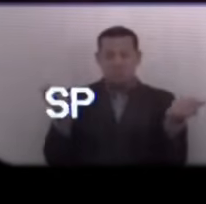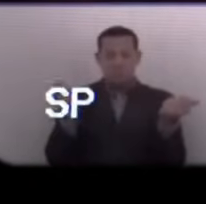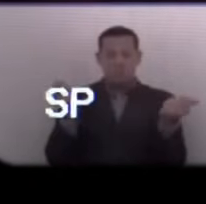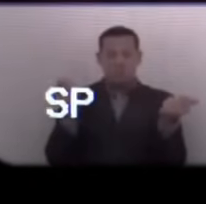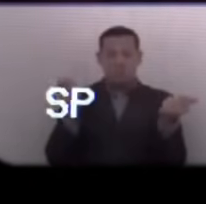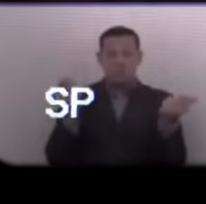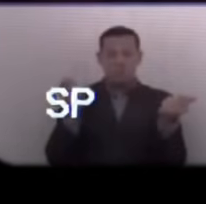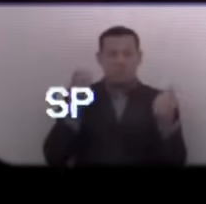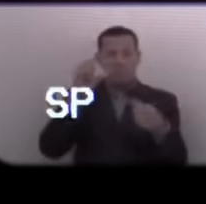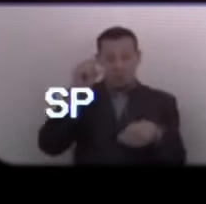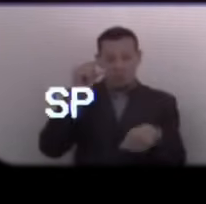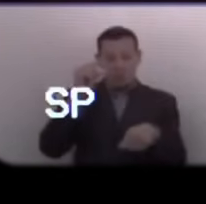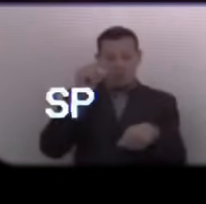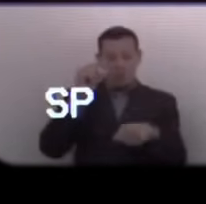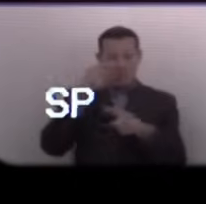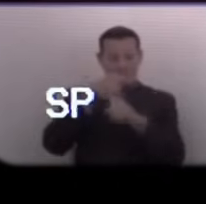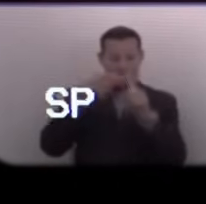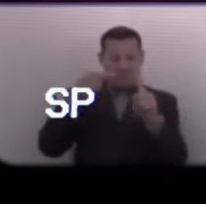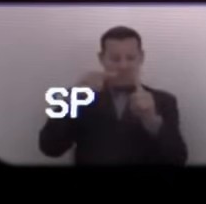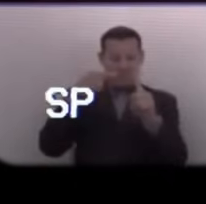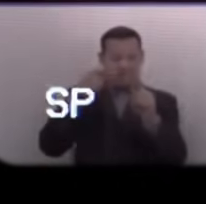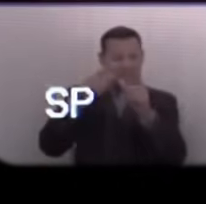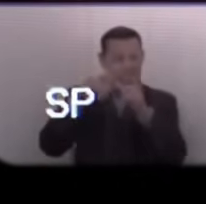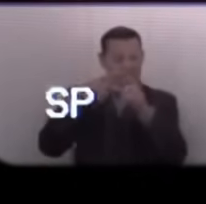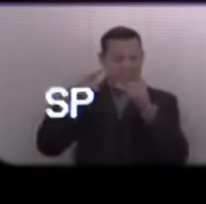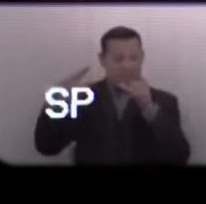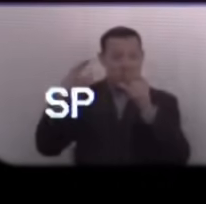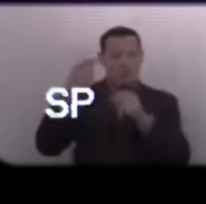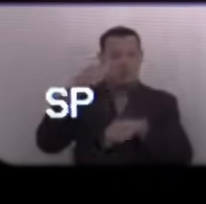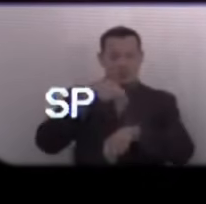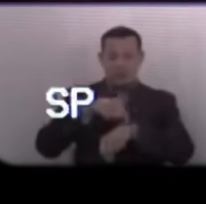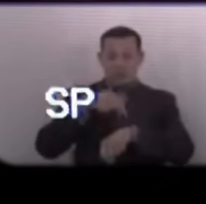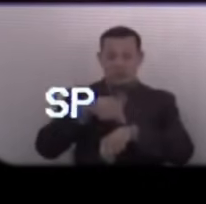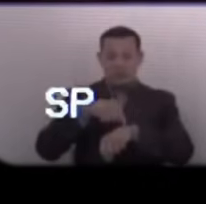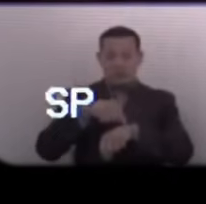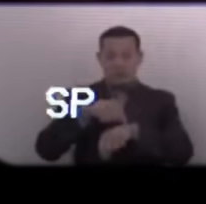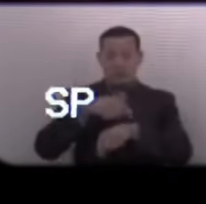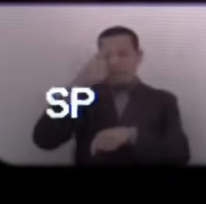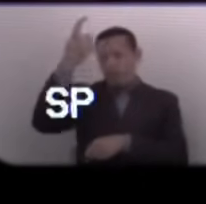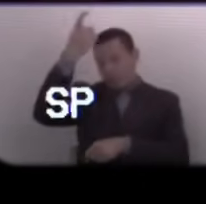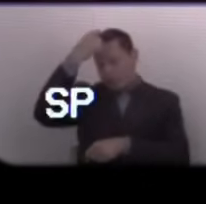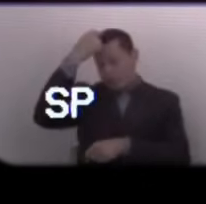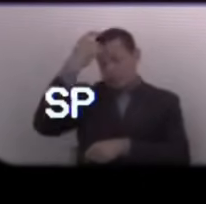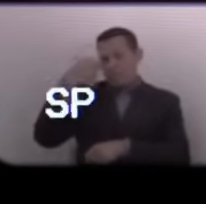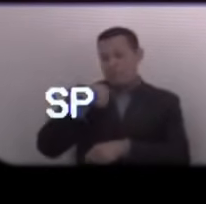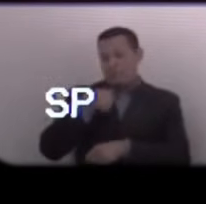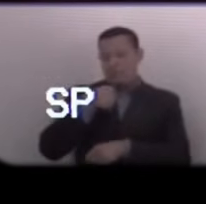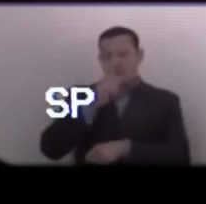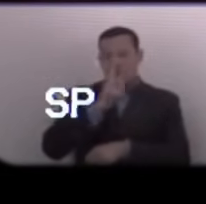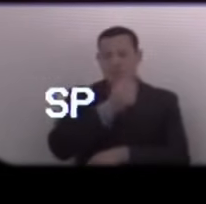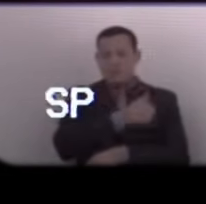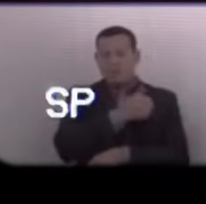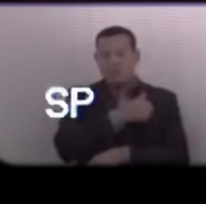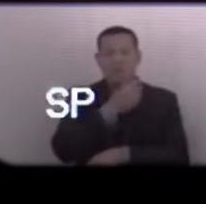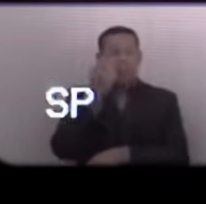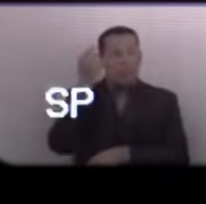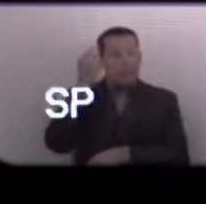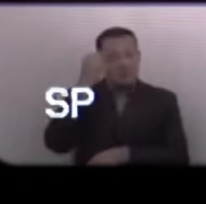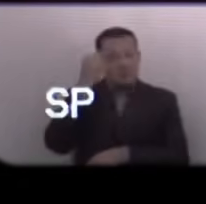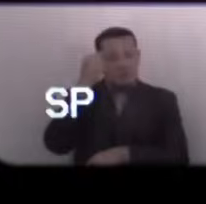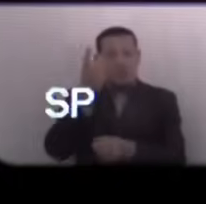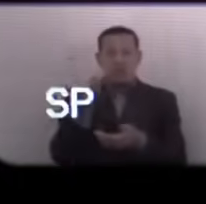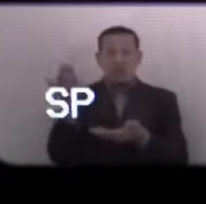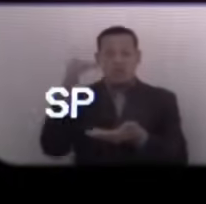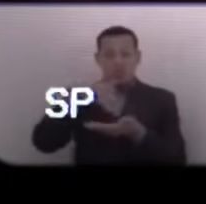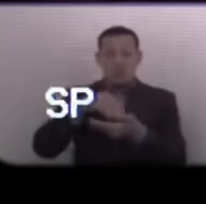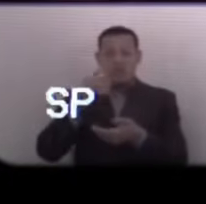en el corto, sino en el mediano y en el largo plazo, sería hipócrita de mi parte e irresponsable pensar que con esta